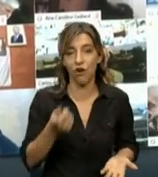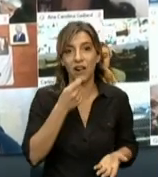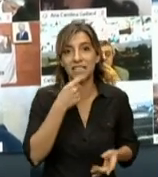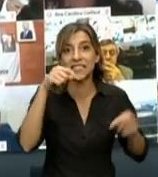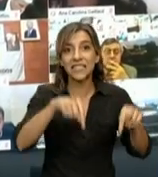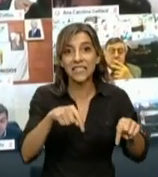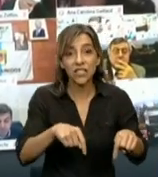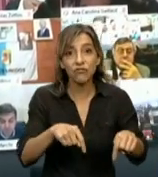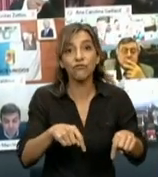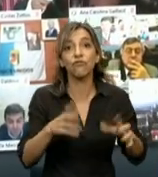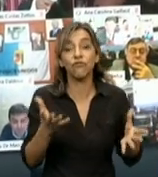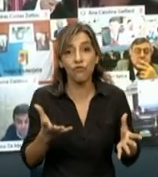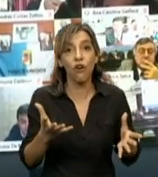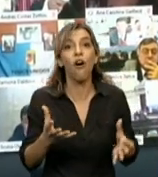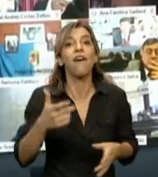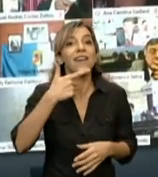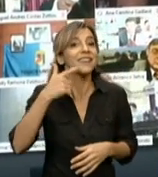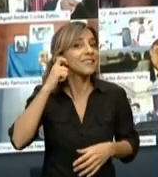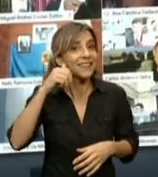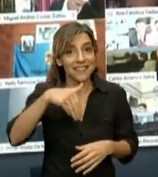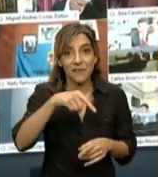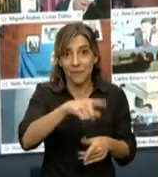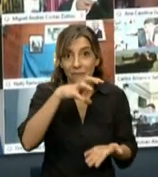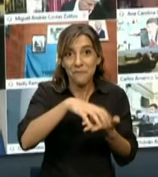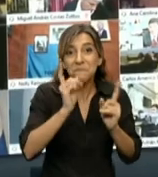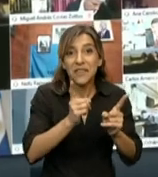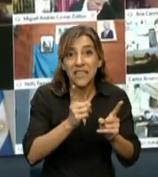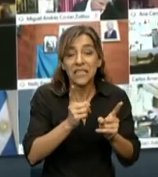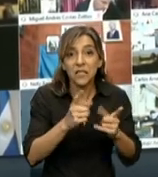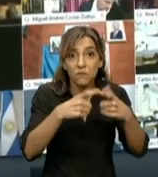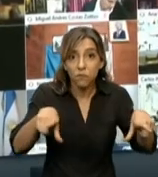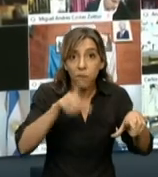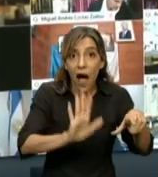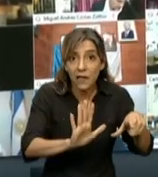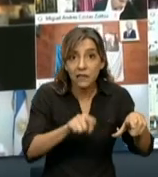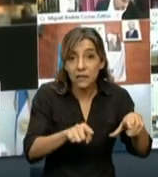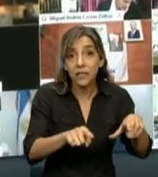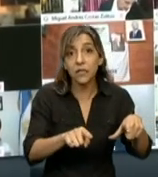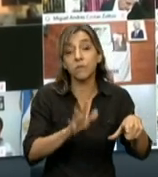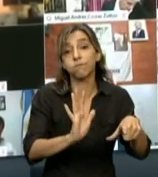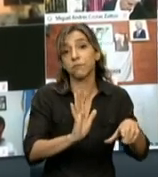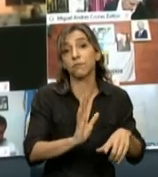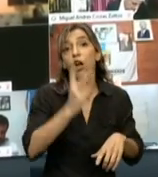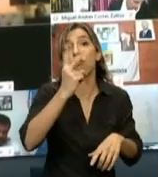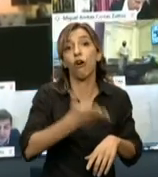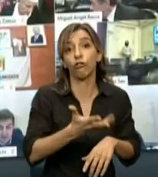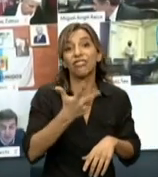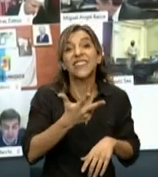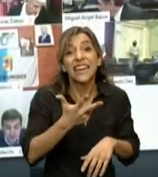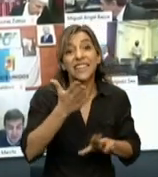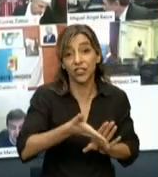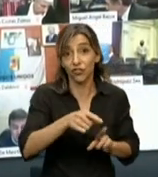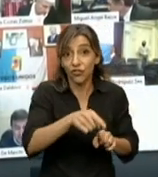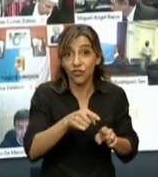en pesos que se ofrecen bajo esta reestructuración, directamente 2/3 de todo el patrimonio del Fondo de los